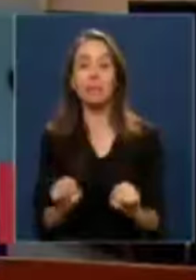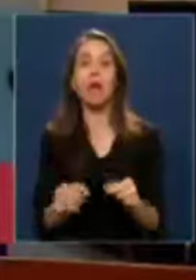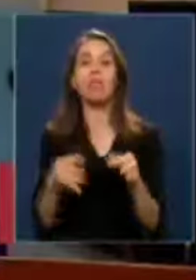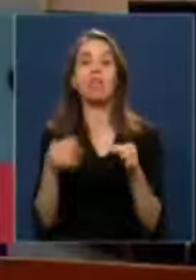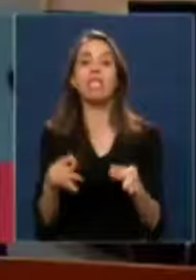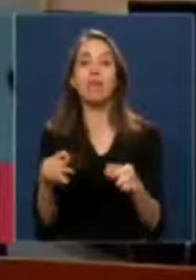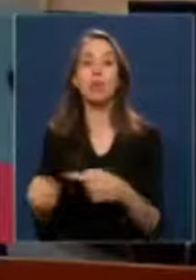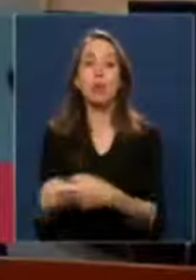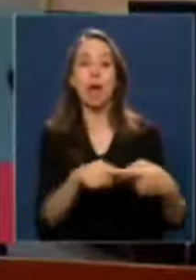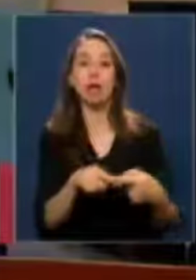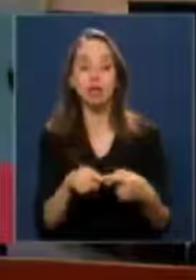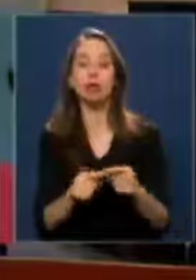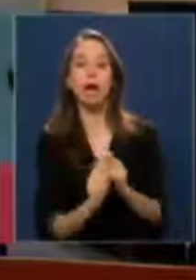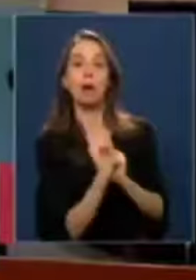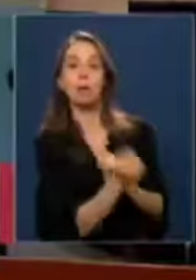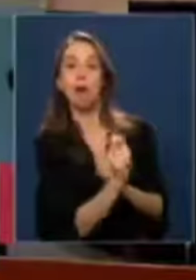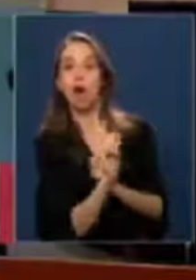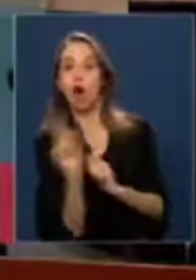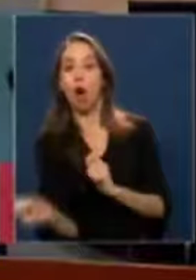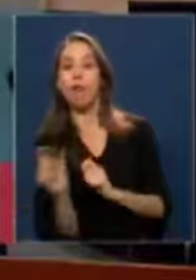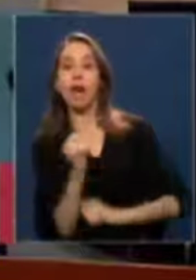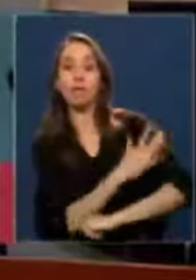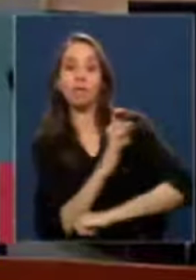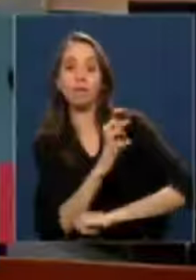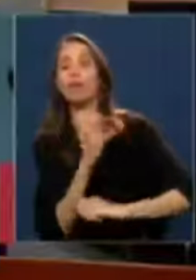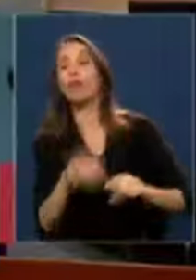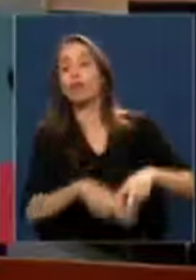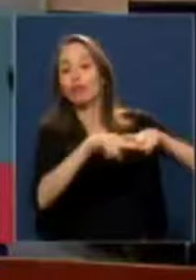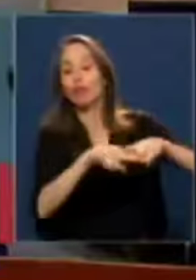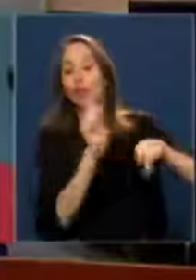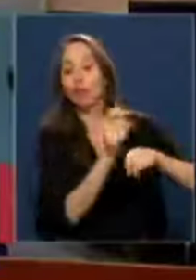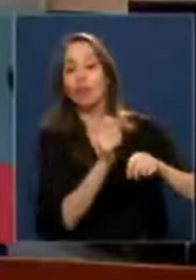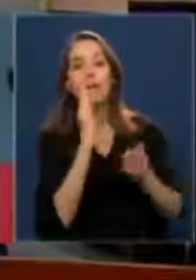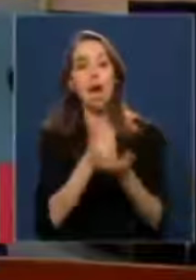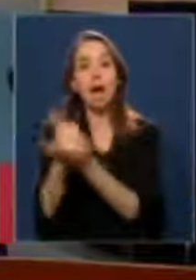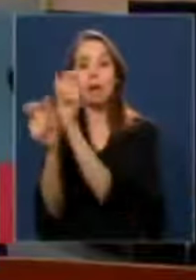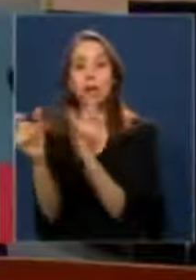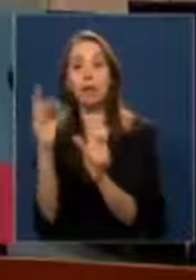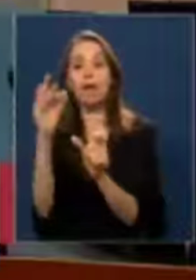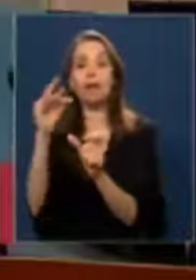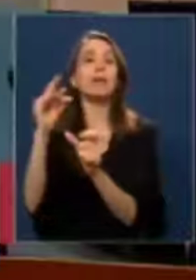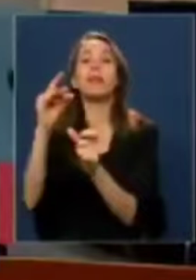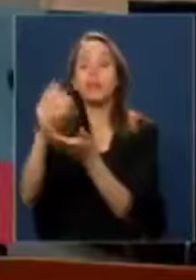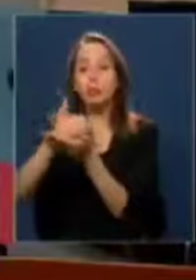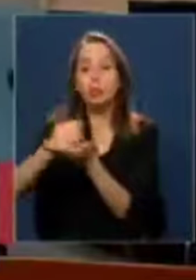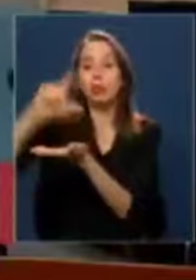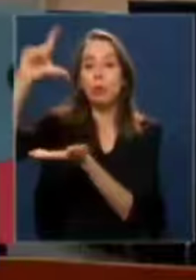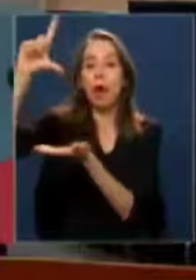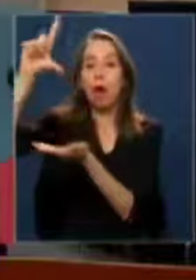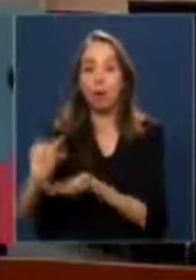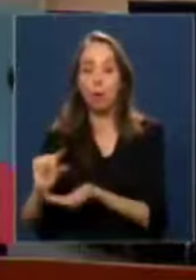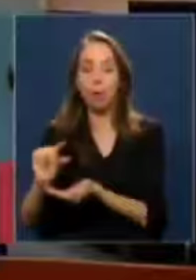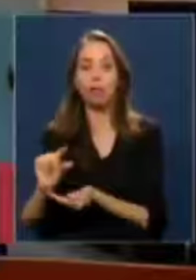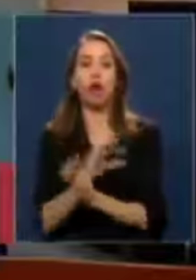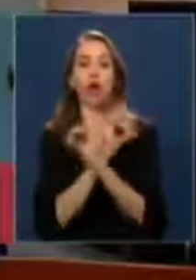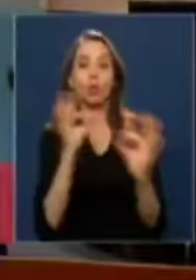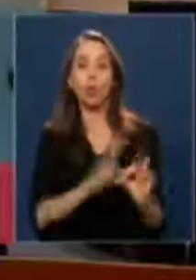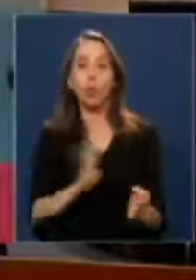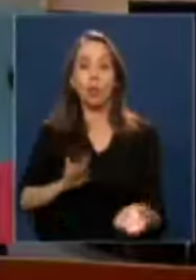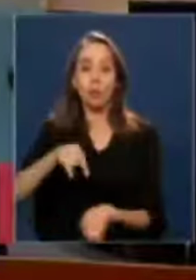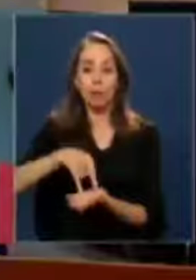seguridad social con cotizaciones obligatorias y solidaridad con los mayores y con los de menos ingresos nunca este